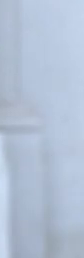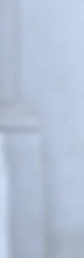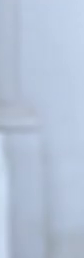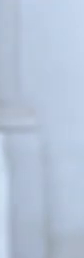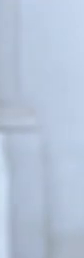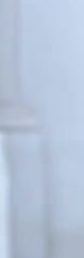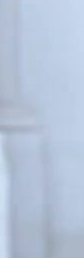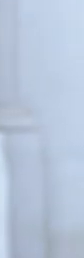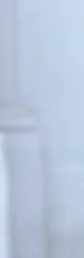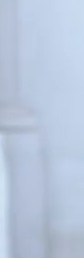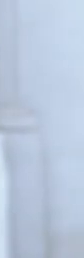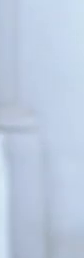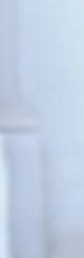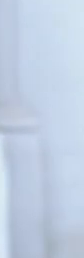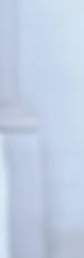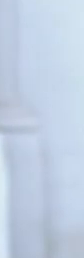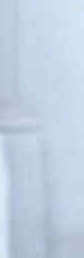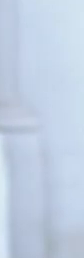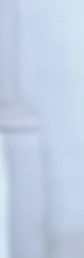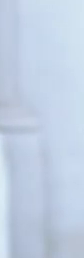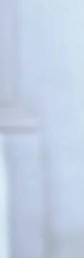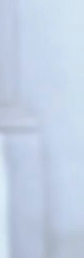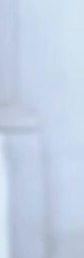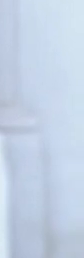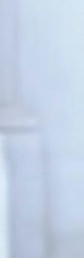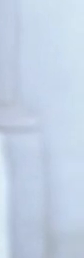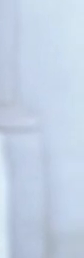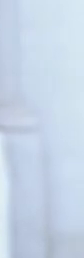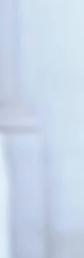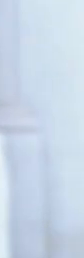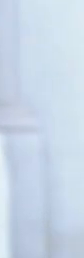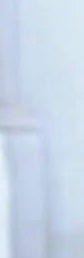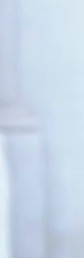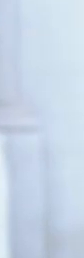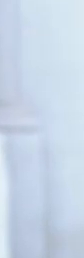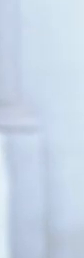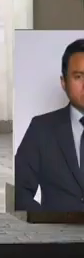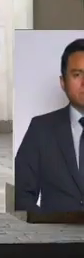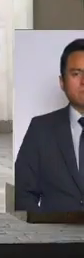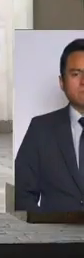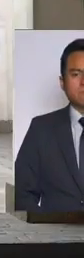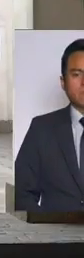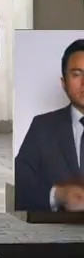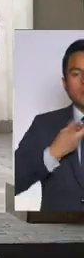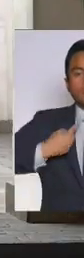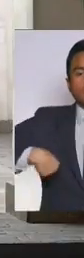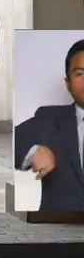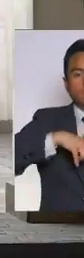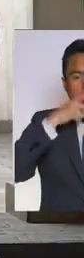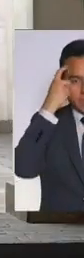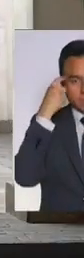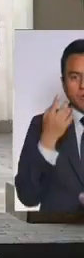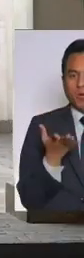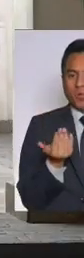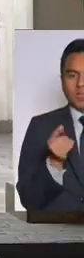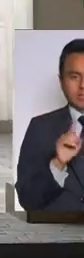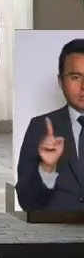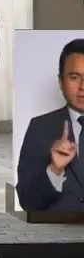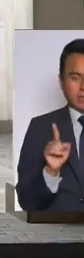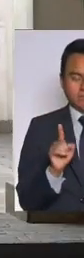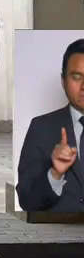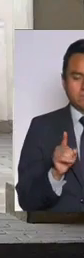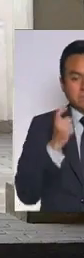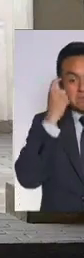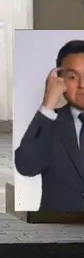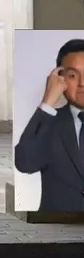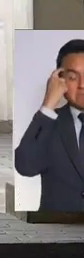donde este carabinero, según todas las imágenes que tenemos además y lo que ha hecho, ¿no es cierto?, la fiscalía, hace esta